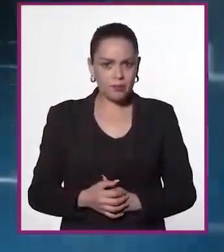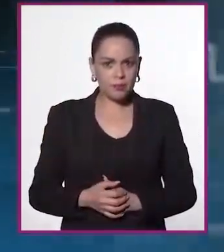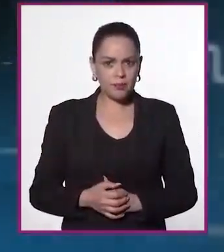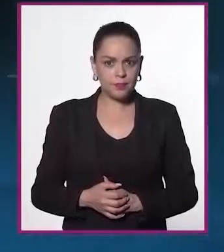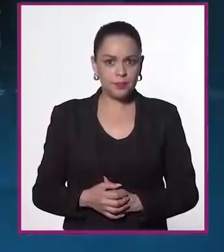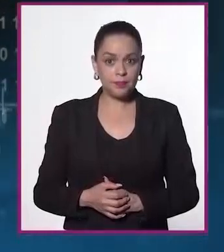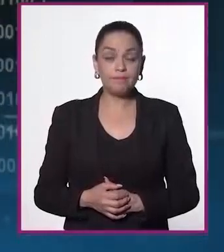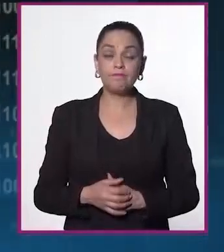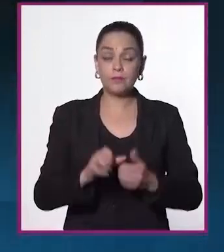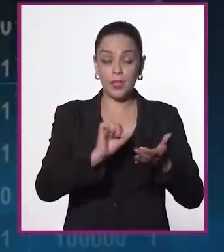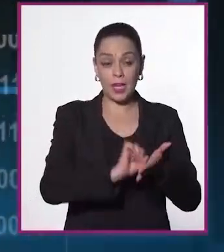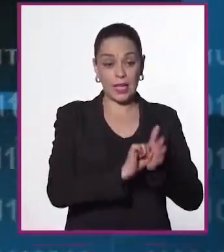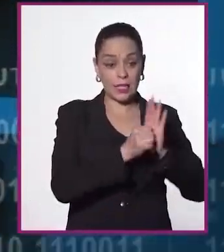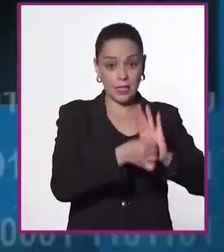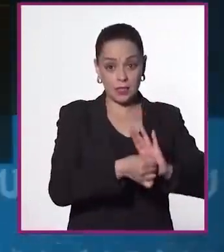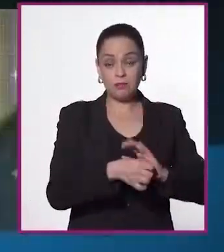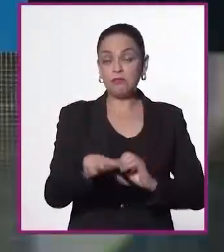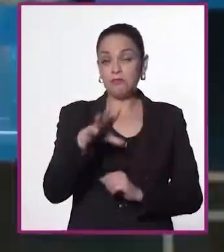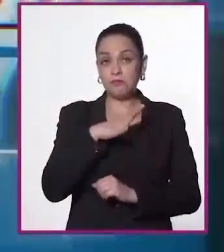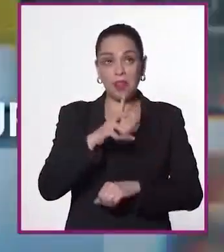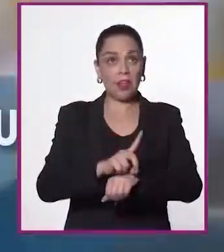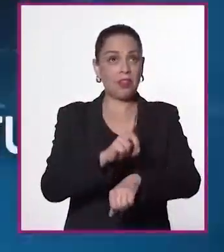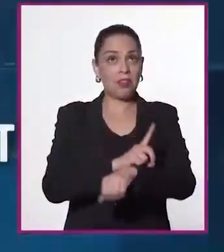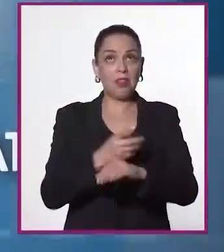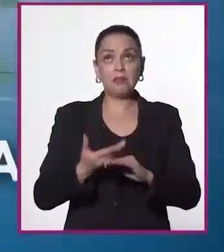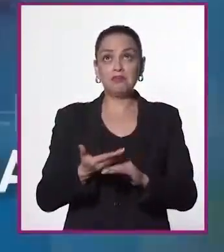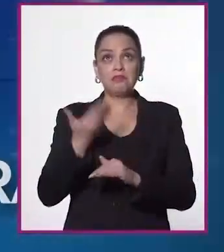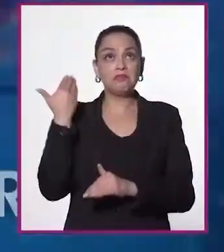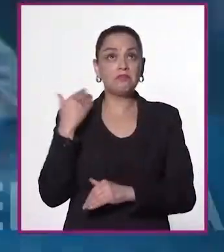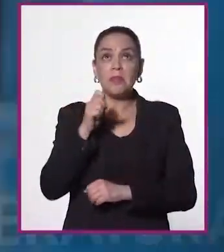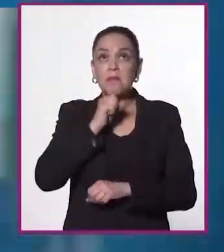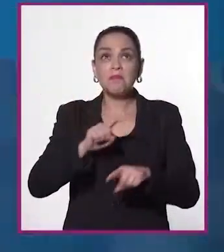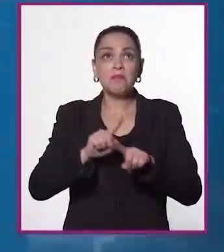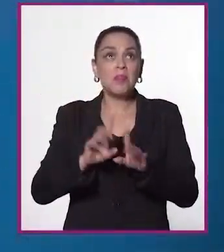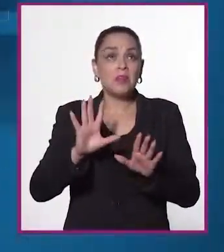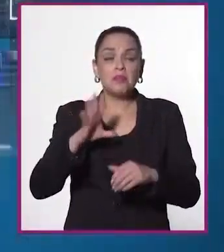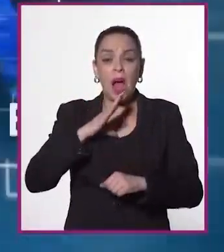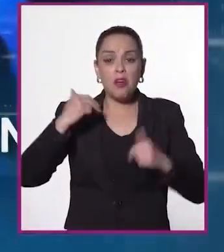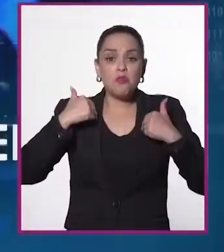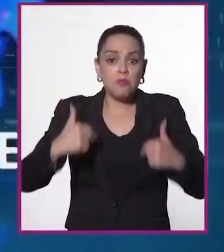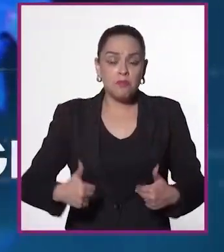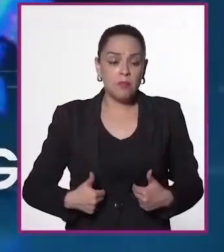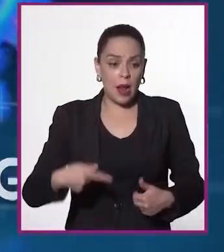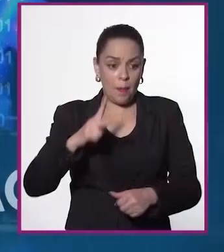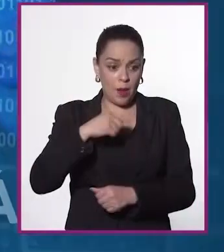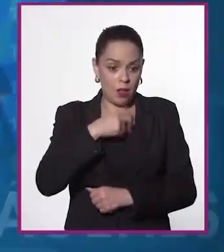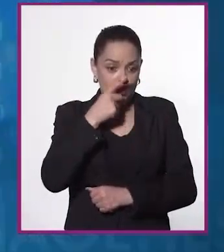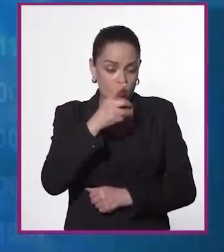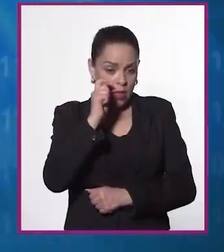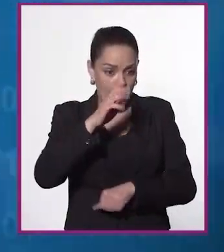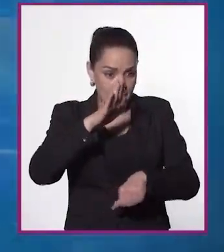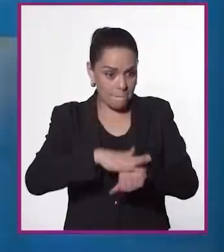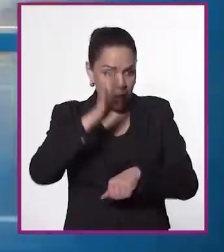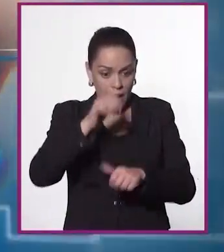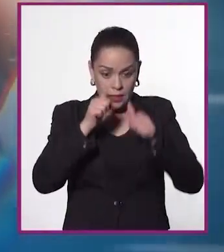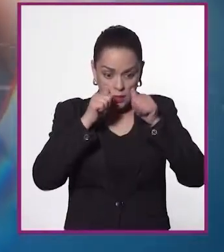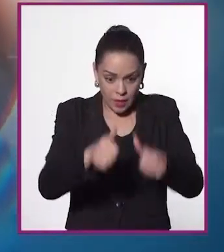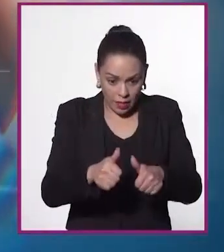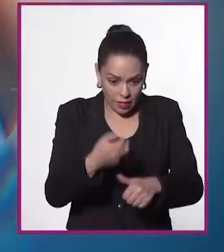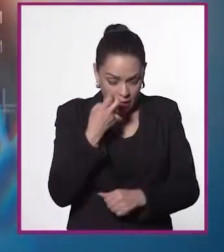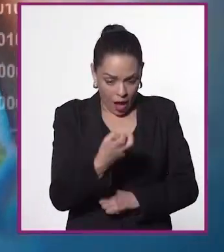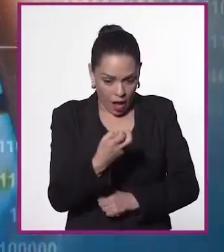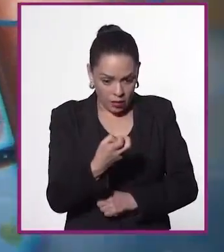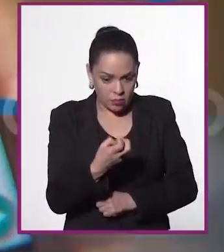Los signos existen casi desde que existe la humanidad, pero yo diría que el momento en donde más atención se pone a